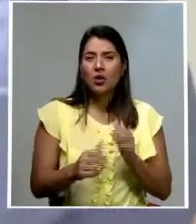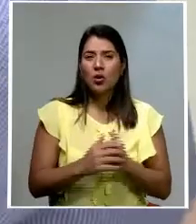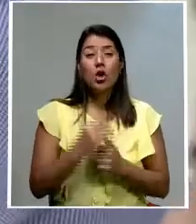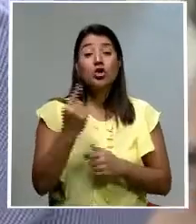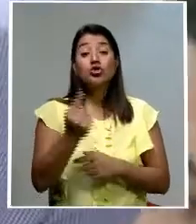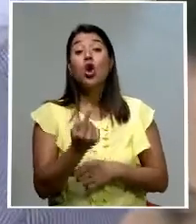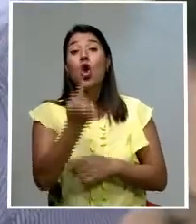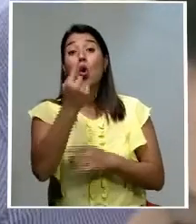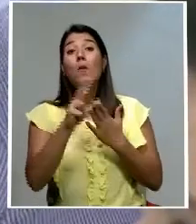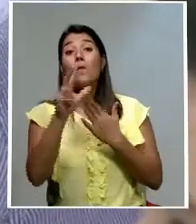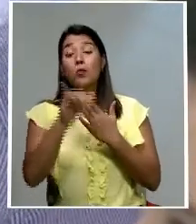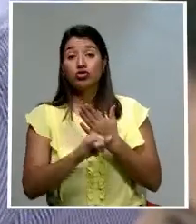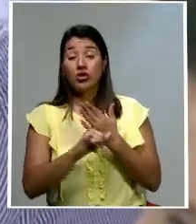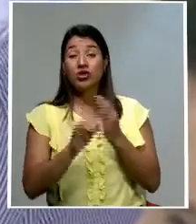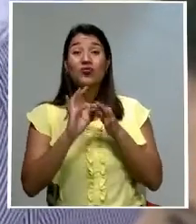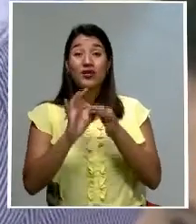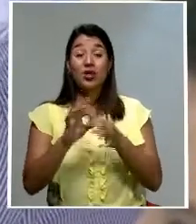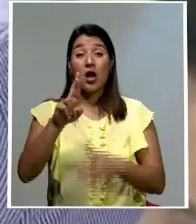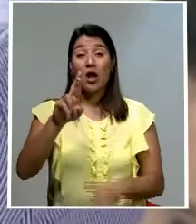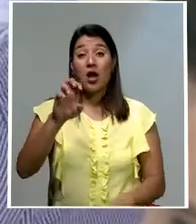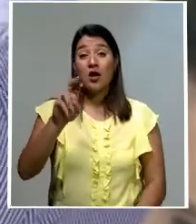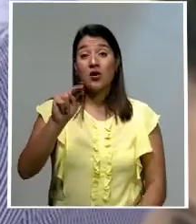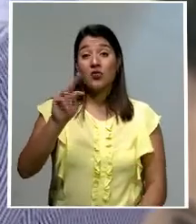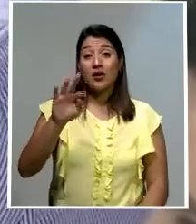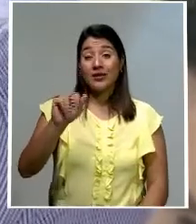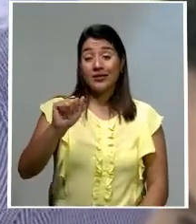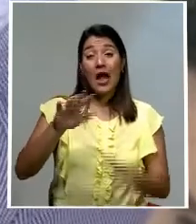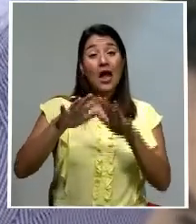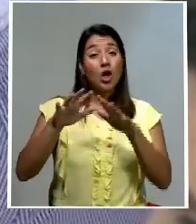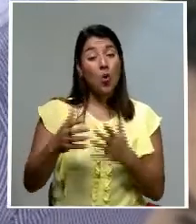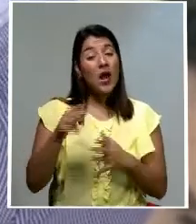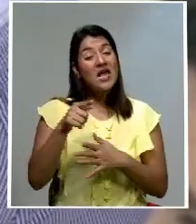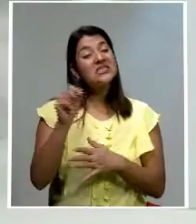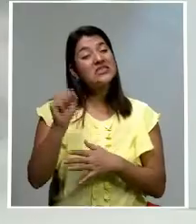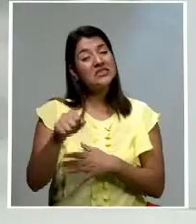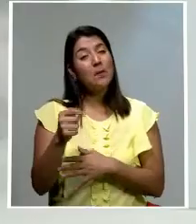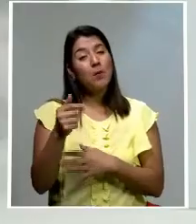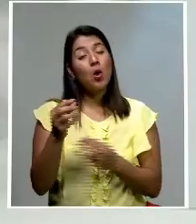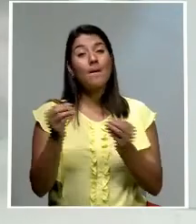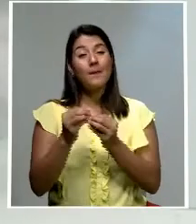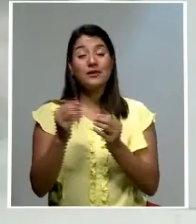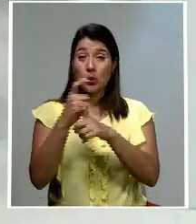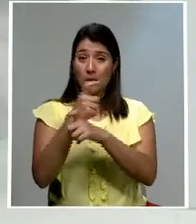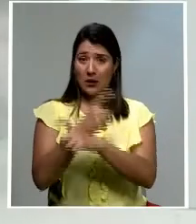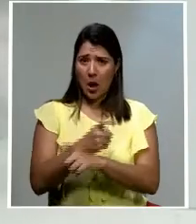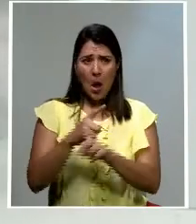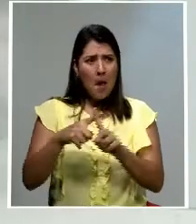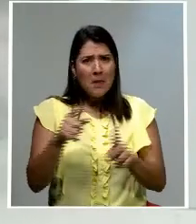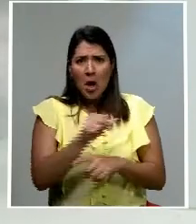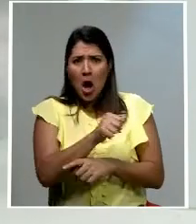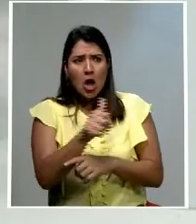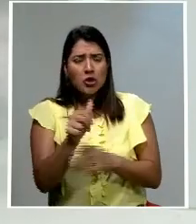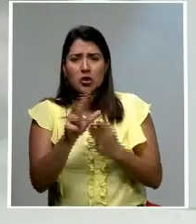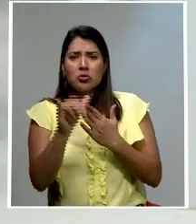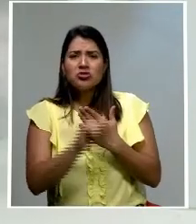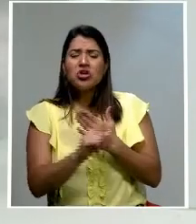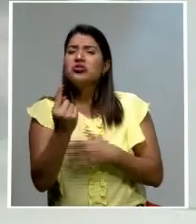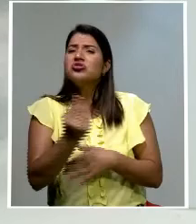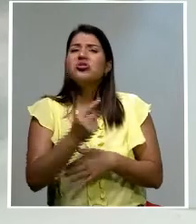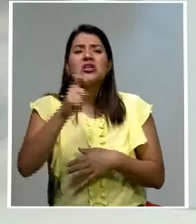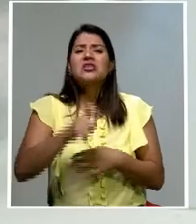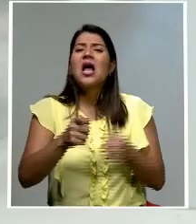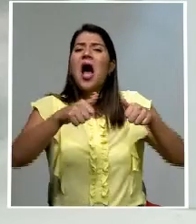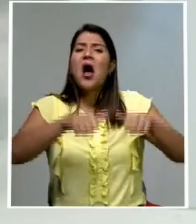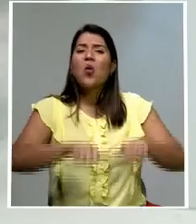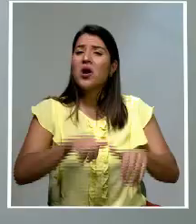hay un proyecto que es el de renta global, que sí es un proyecto técnicamente mucho más complicado. Pero estos otros proyectos lo único que requieren es el